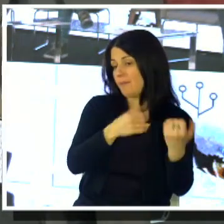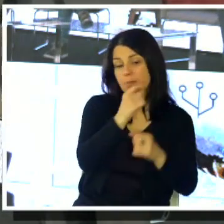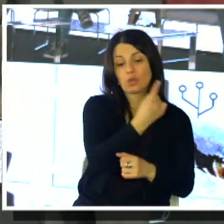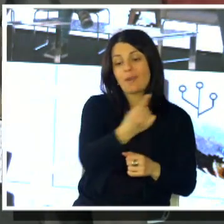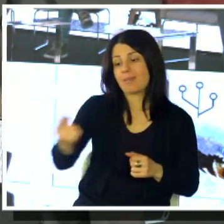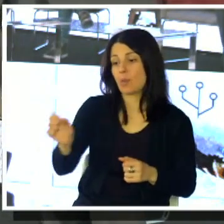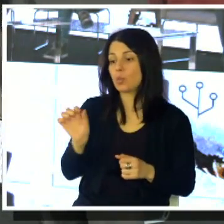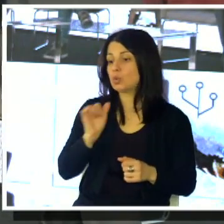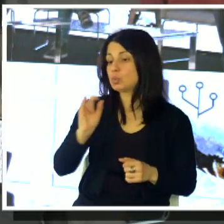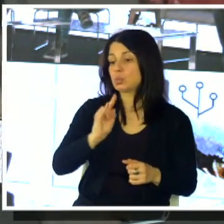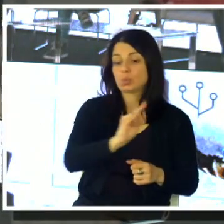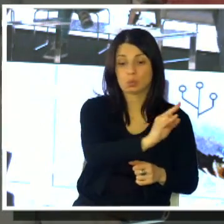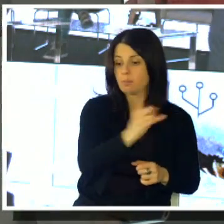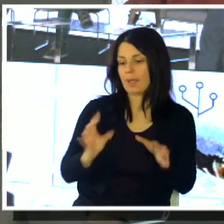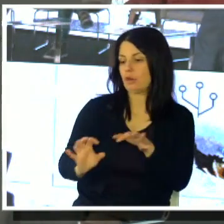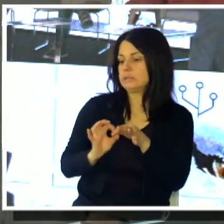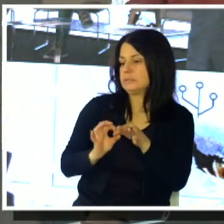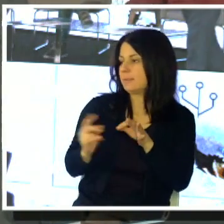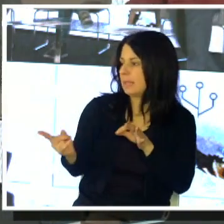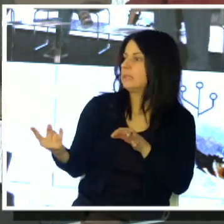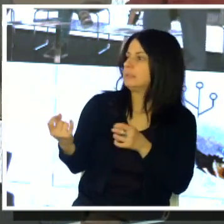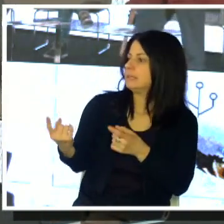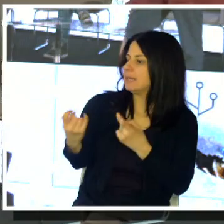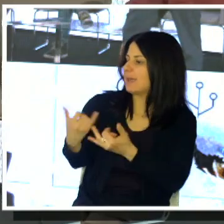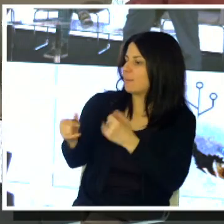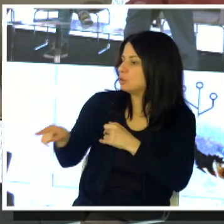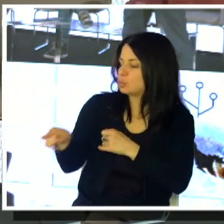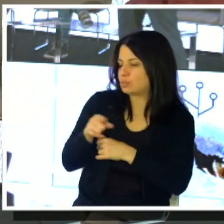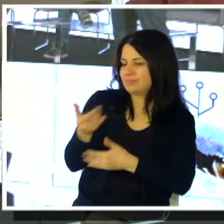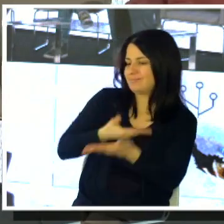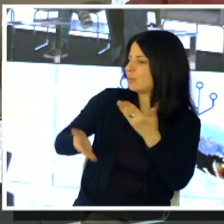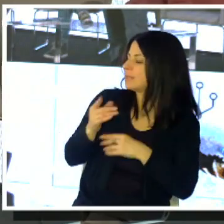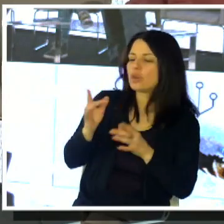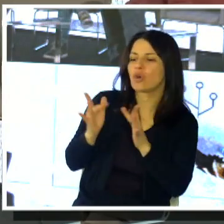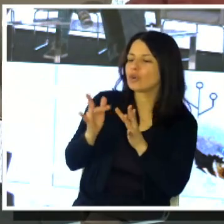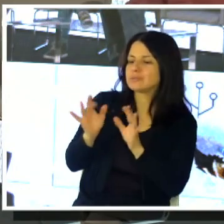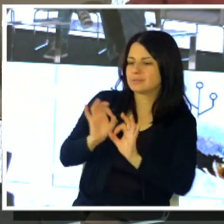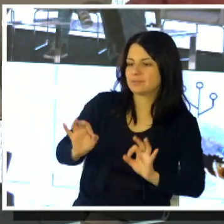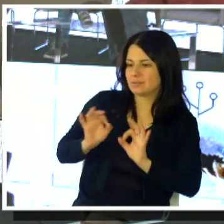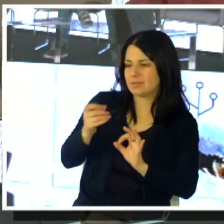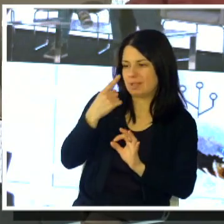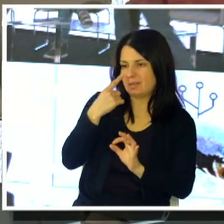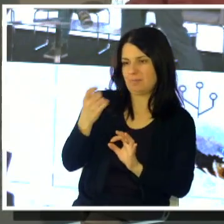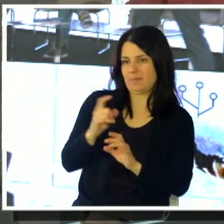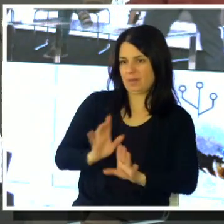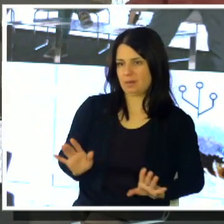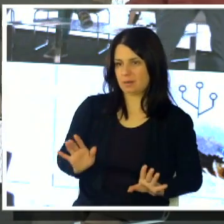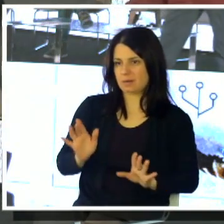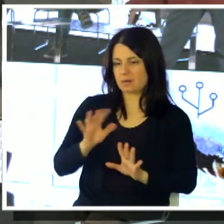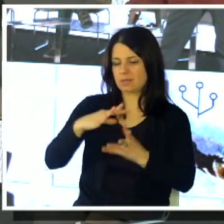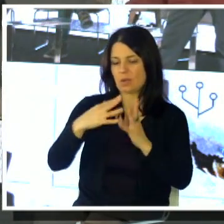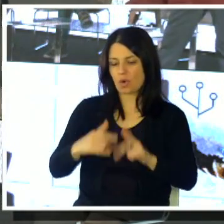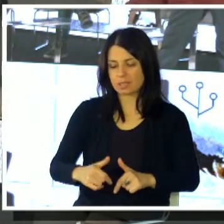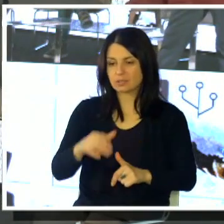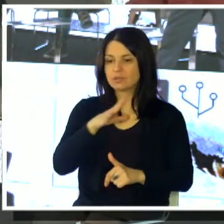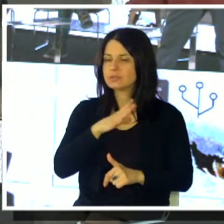su base de datos para no depender del de al lado. Hay que evitar el commit en dos fases en este tipo de arquitectura. Entonces tenemos todos